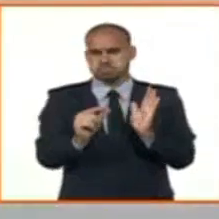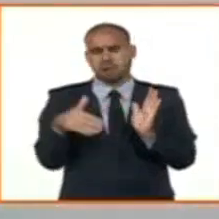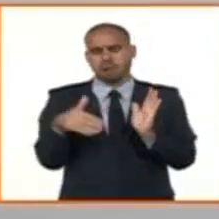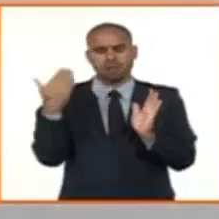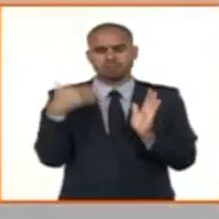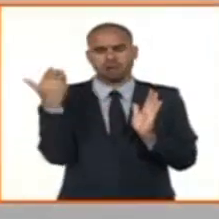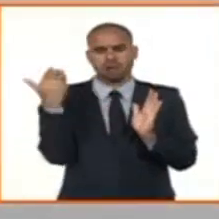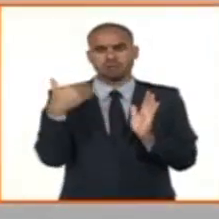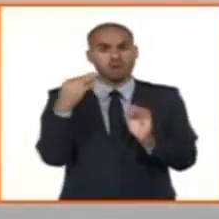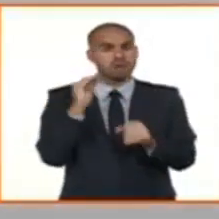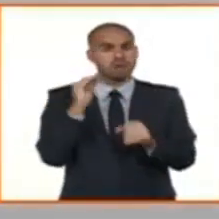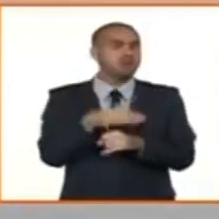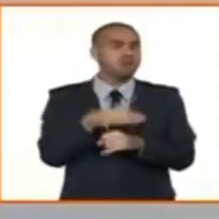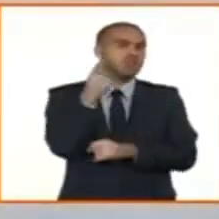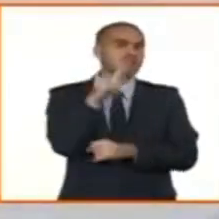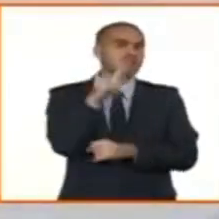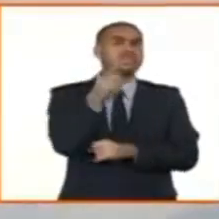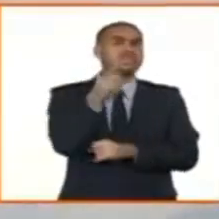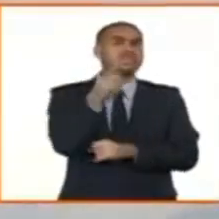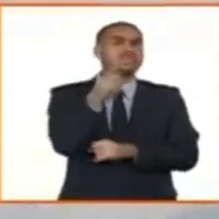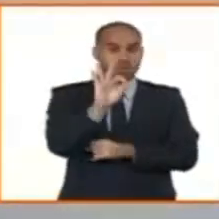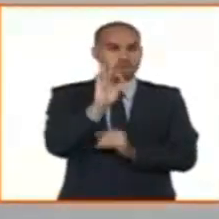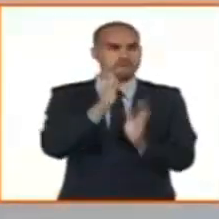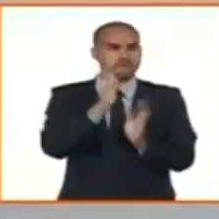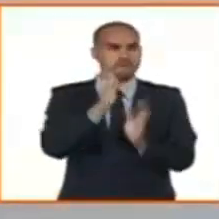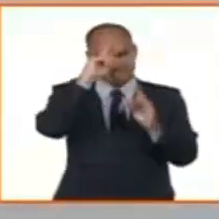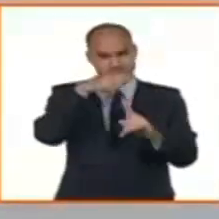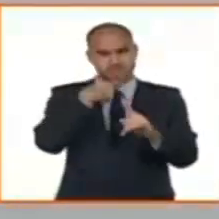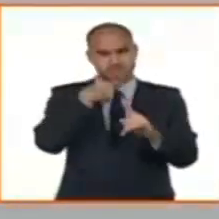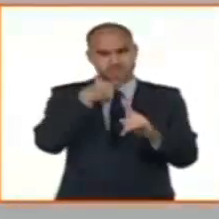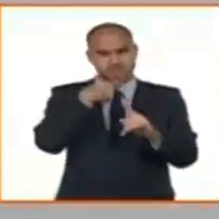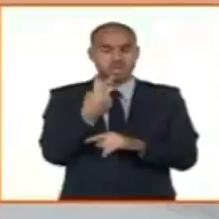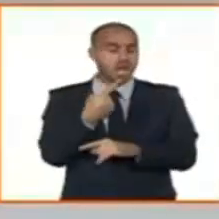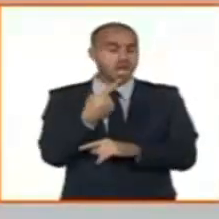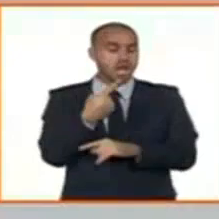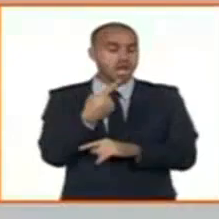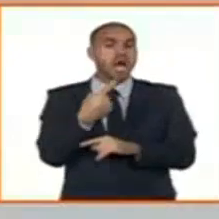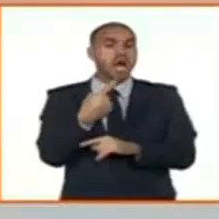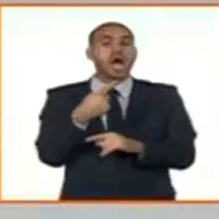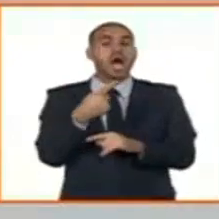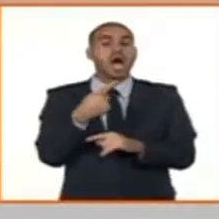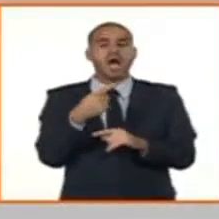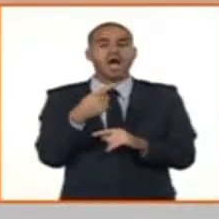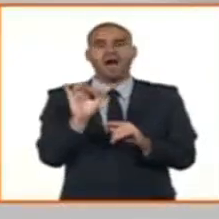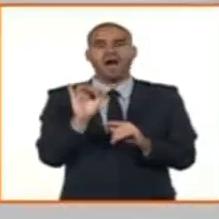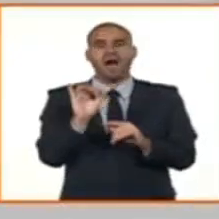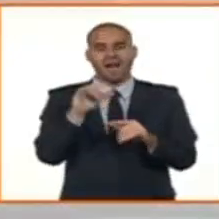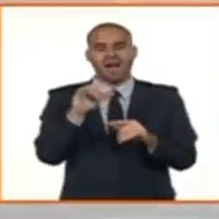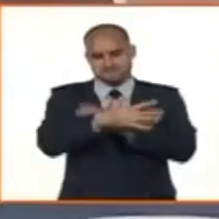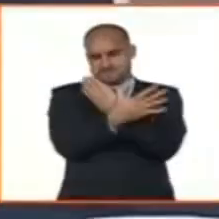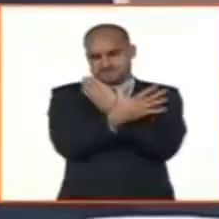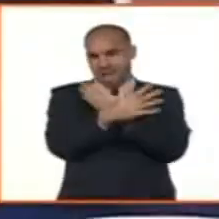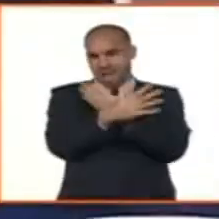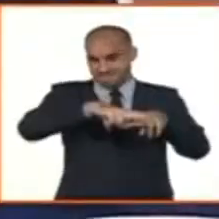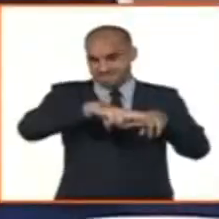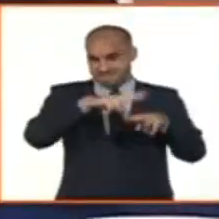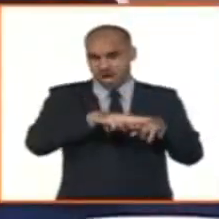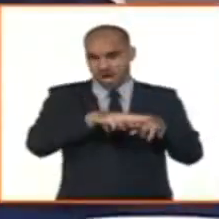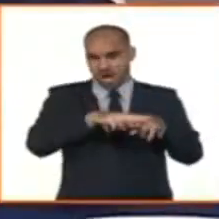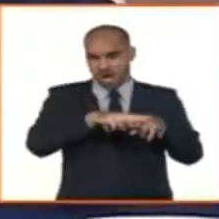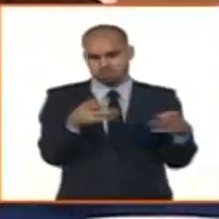2018, cuando en septiembre del año anterior cerraron el consulado en La Habana. Y también tiene un elemento que es todo